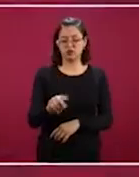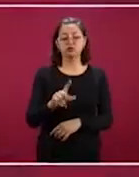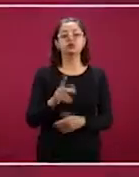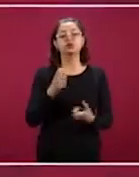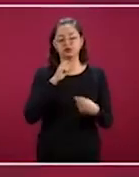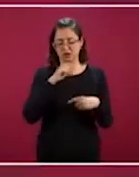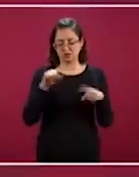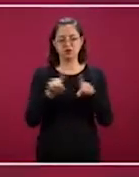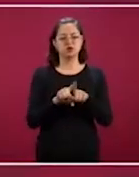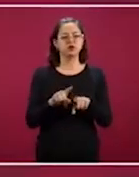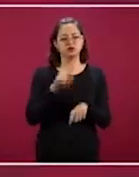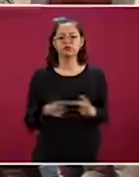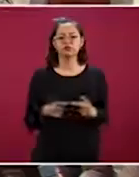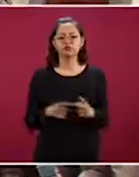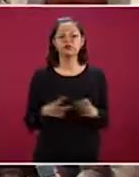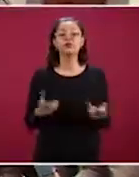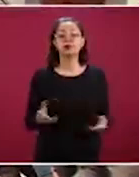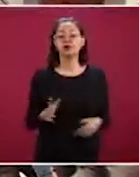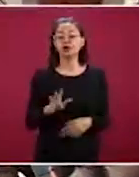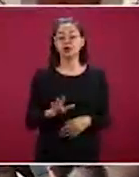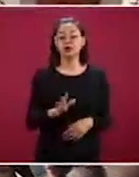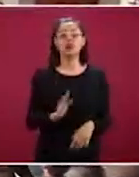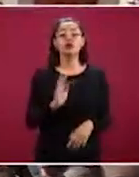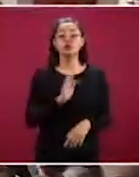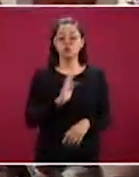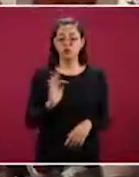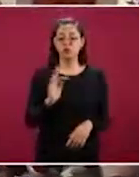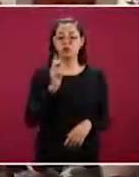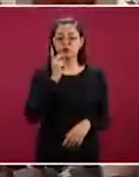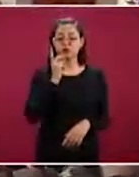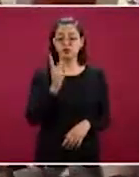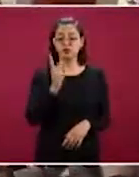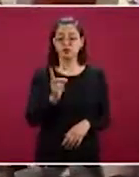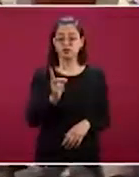Hablé con el presidente. Puedo decir